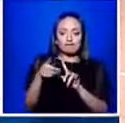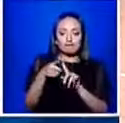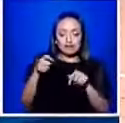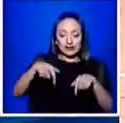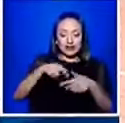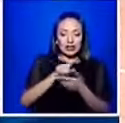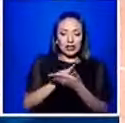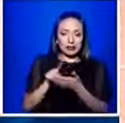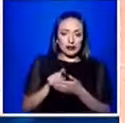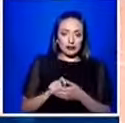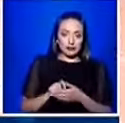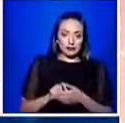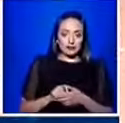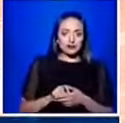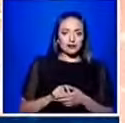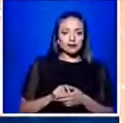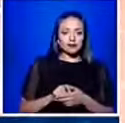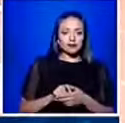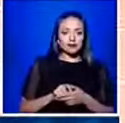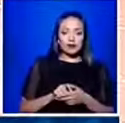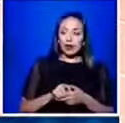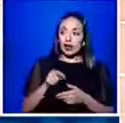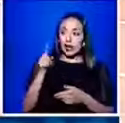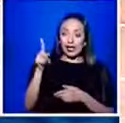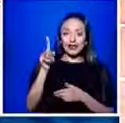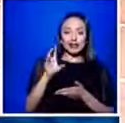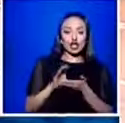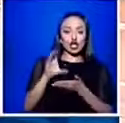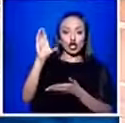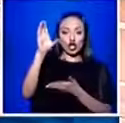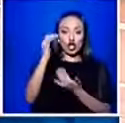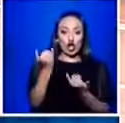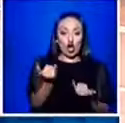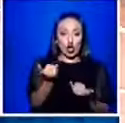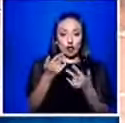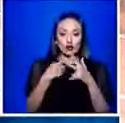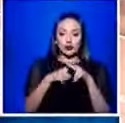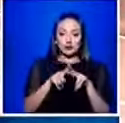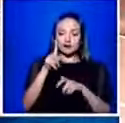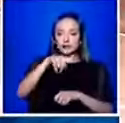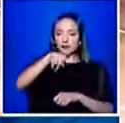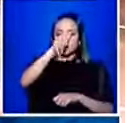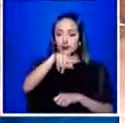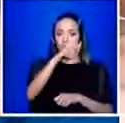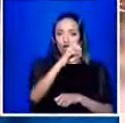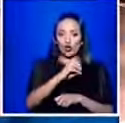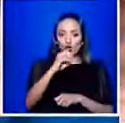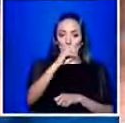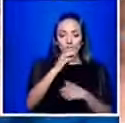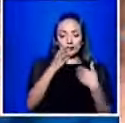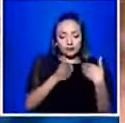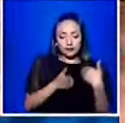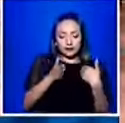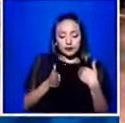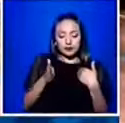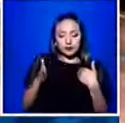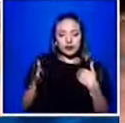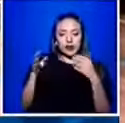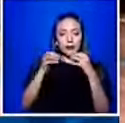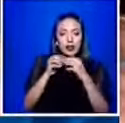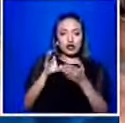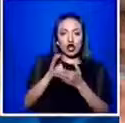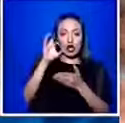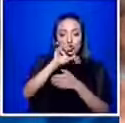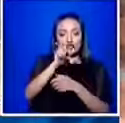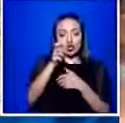esta semana. Esta unidad educativa empezó el día de hoy, 1 de octubre. En el transcurso de la semana se realizarán